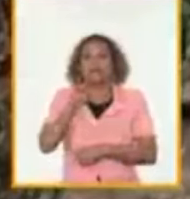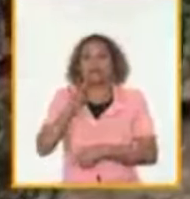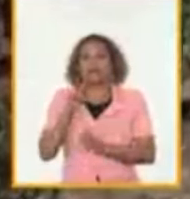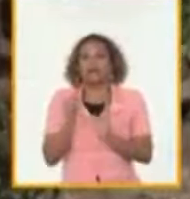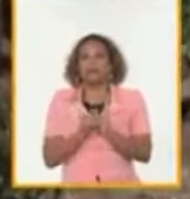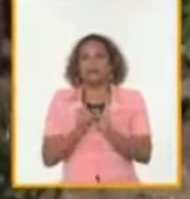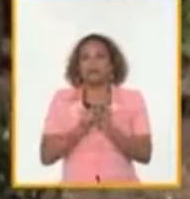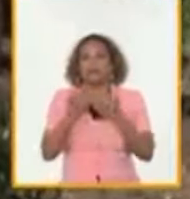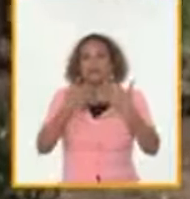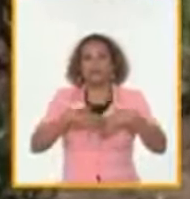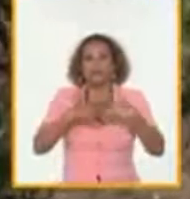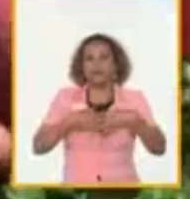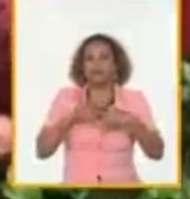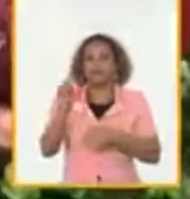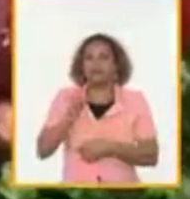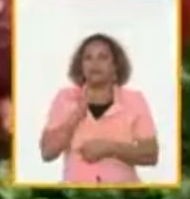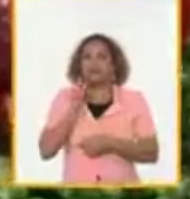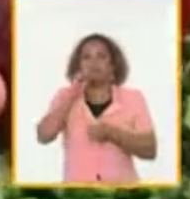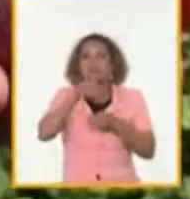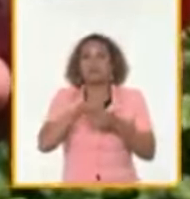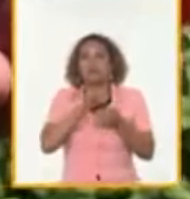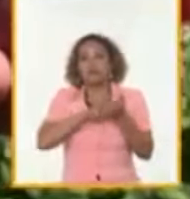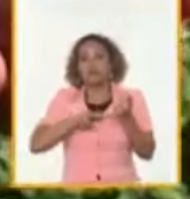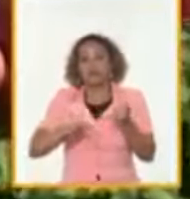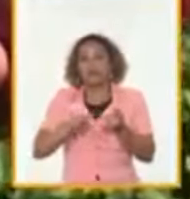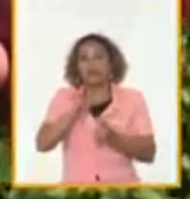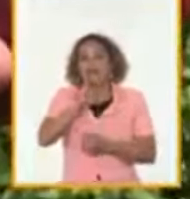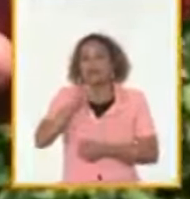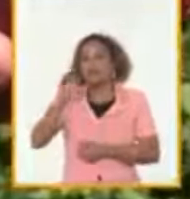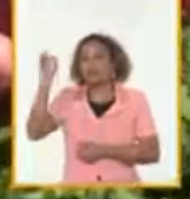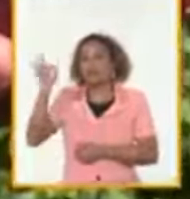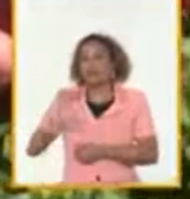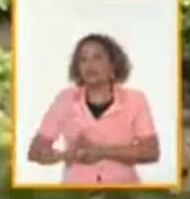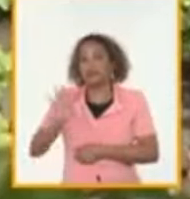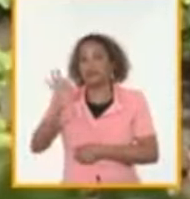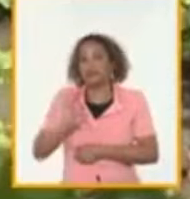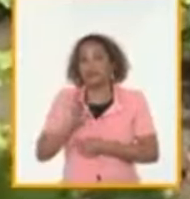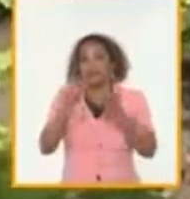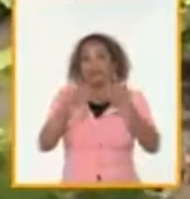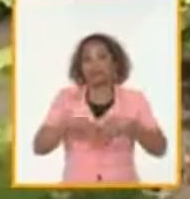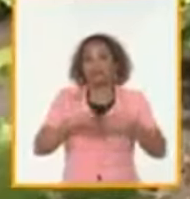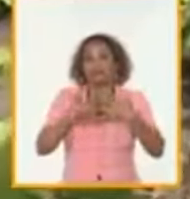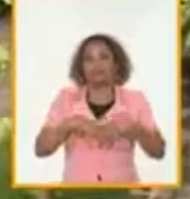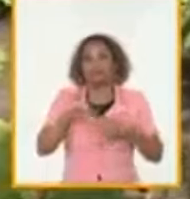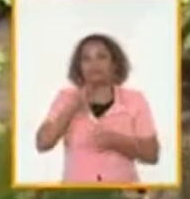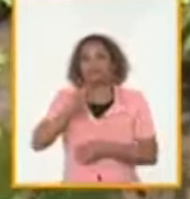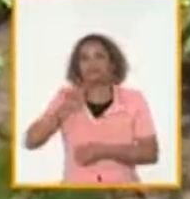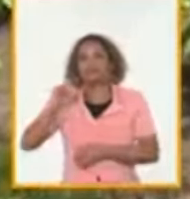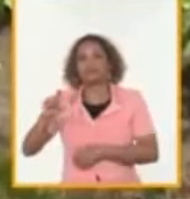productores que tenemos en la provincia casi el 90 de la producción villaclareño